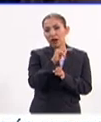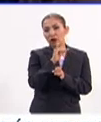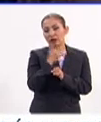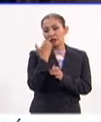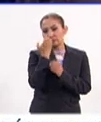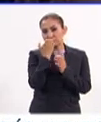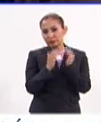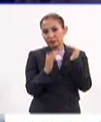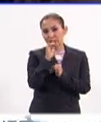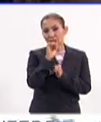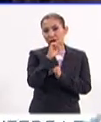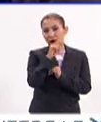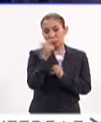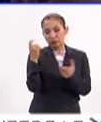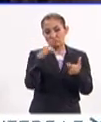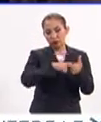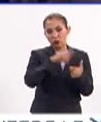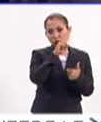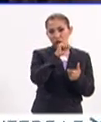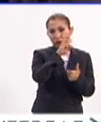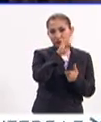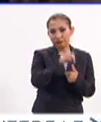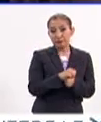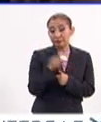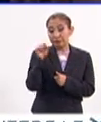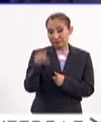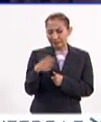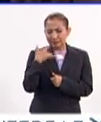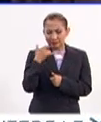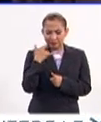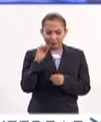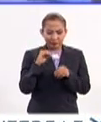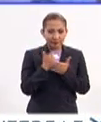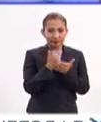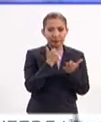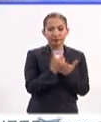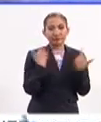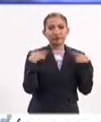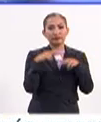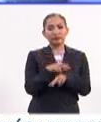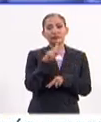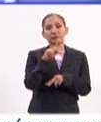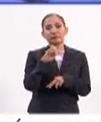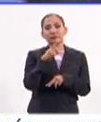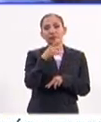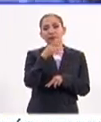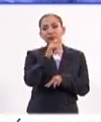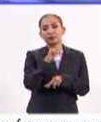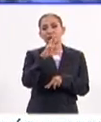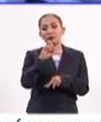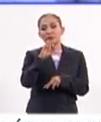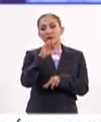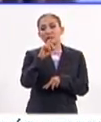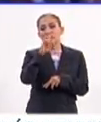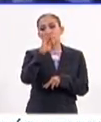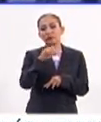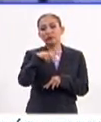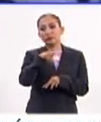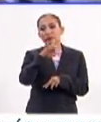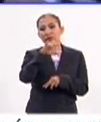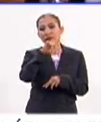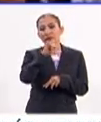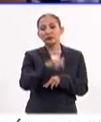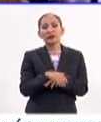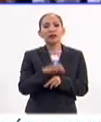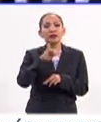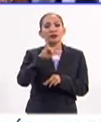Estudios Superiores Aragón, perteneciente a la UNAM. En este esfuerzo también colaboraron el profesor de Pedagogía Rodolfo Quirós, el doctor Jesús